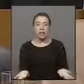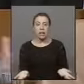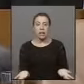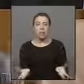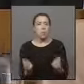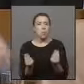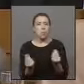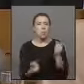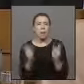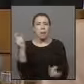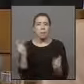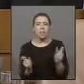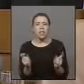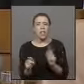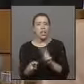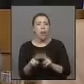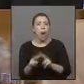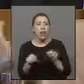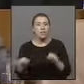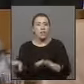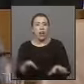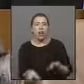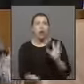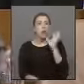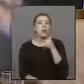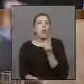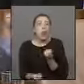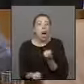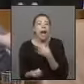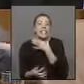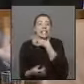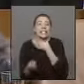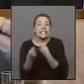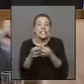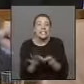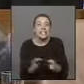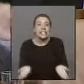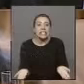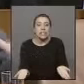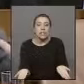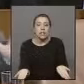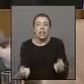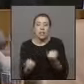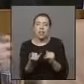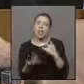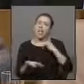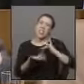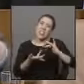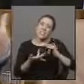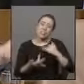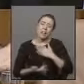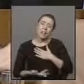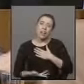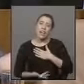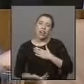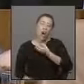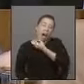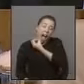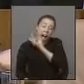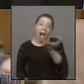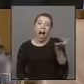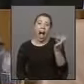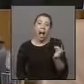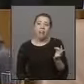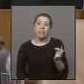Hay mucha gente que no está haciendo aquello porque no le alcanza. Termino, señor presidente, discúlpeme, pero quiero decirlo